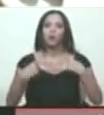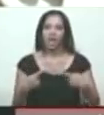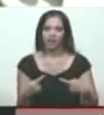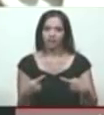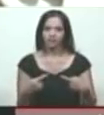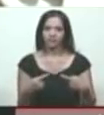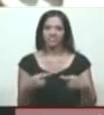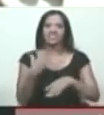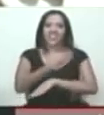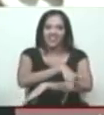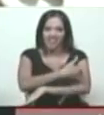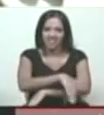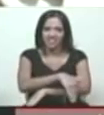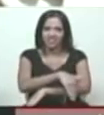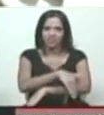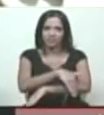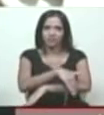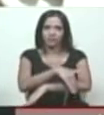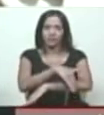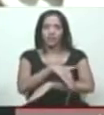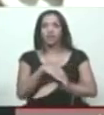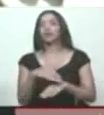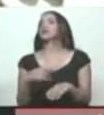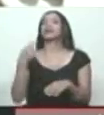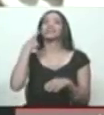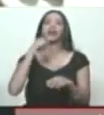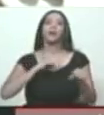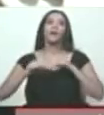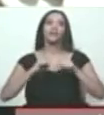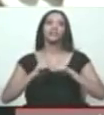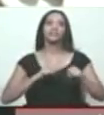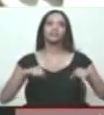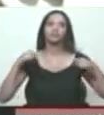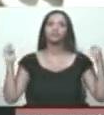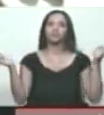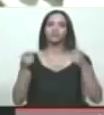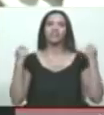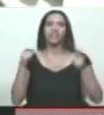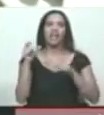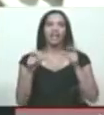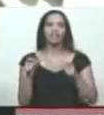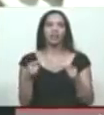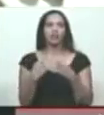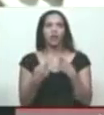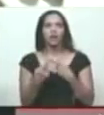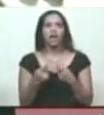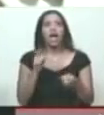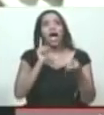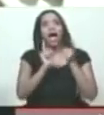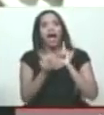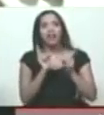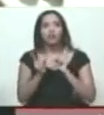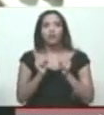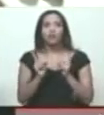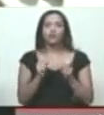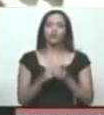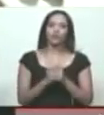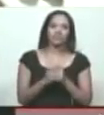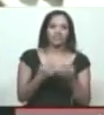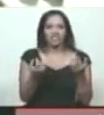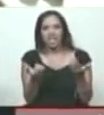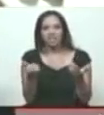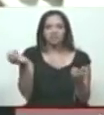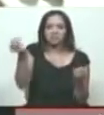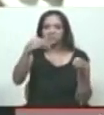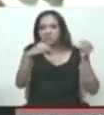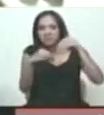de calle. Ya sabes tú que va a movilizar la gente y otras cositas por ahí, algunos aliños y aditivos que el pueblo